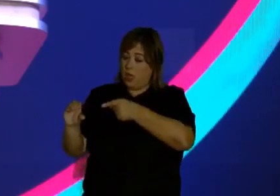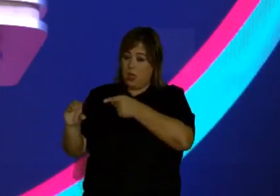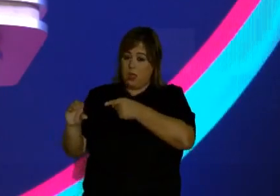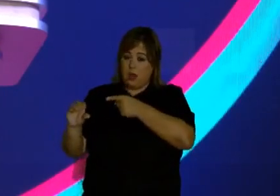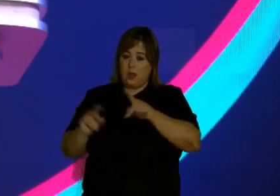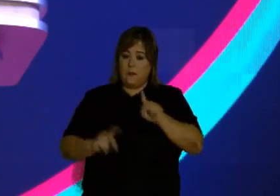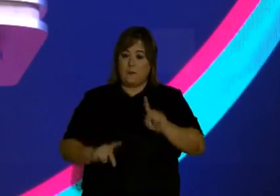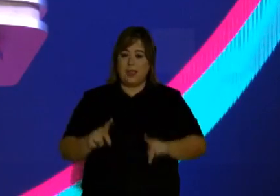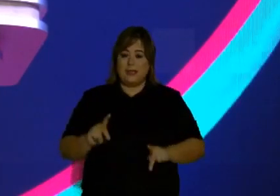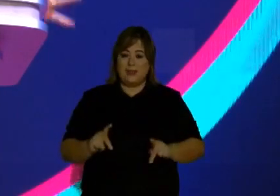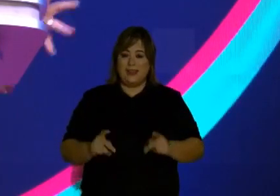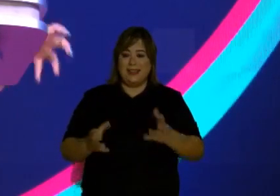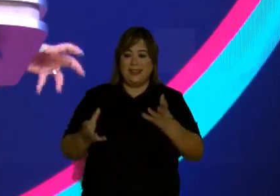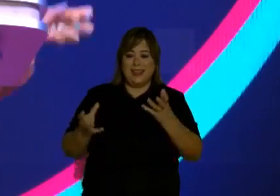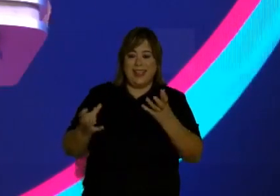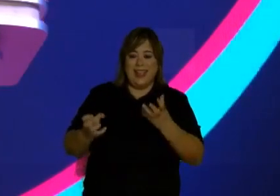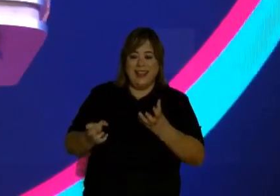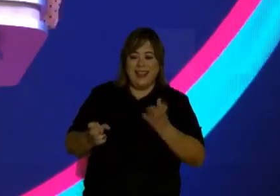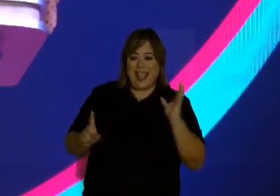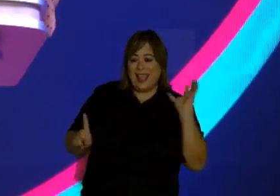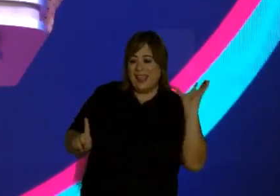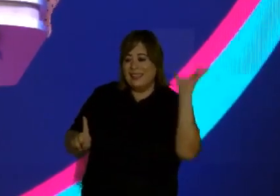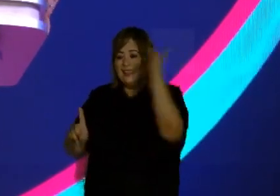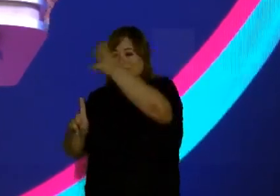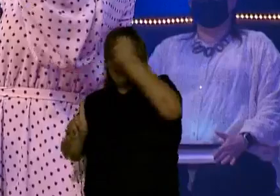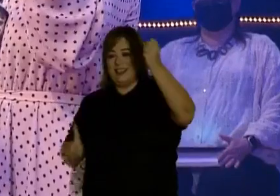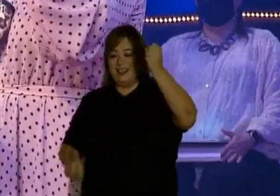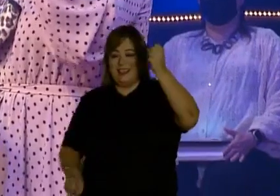a parar y sentar la pedra o algo para